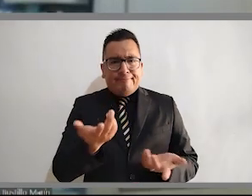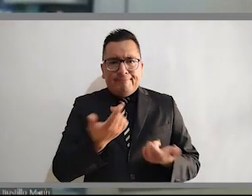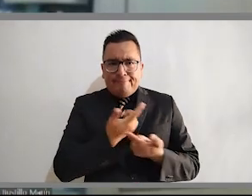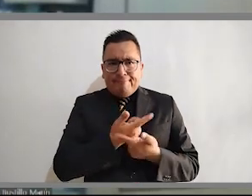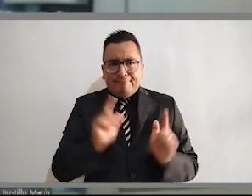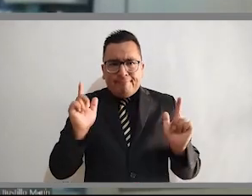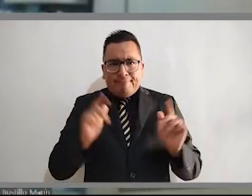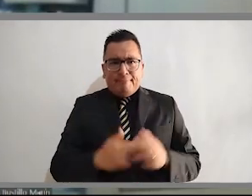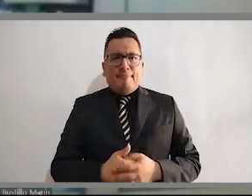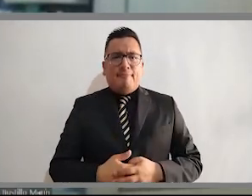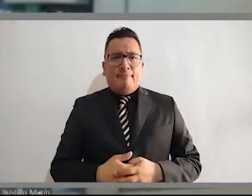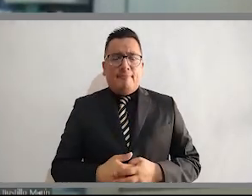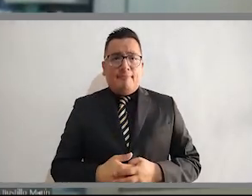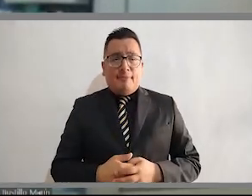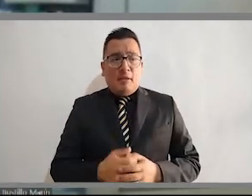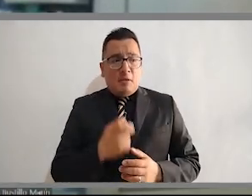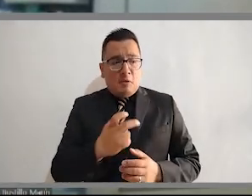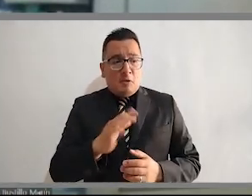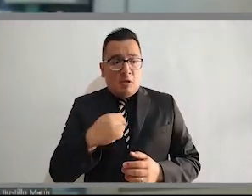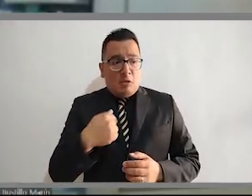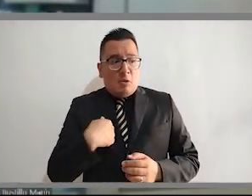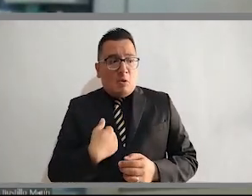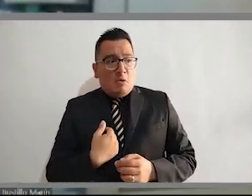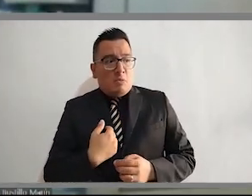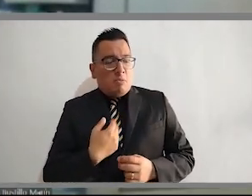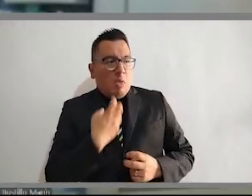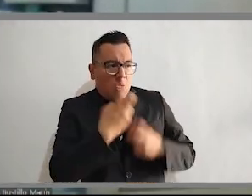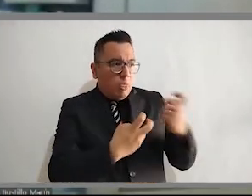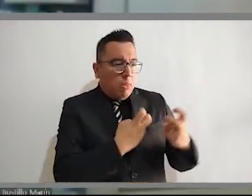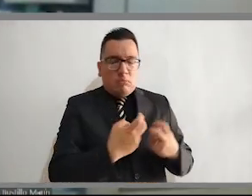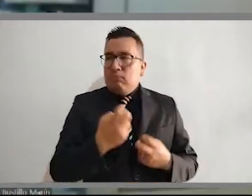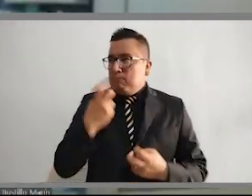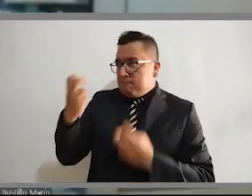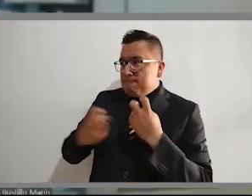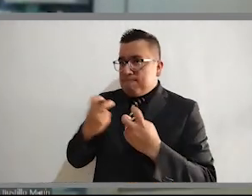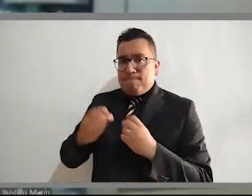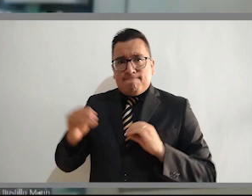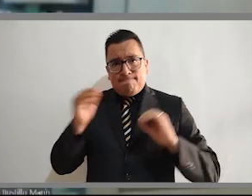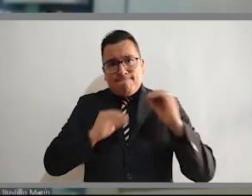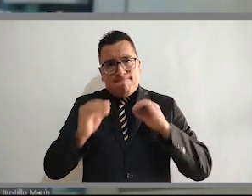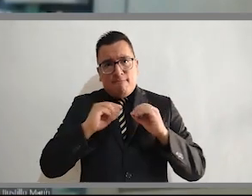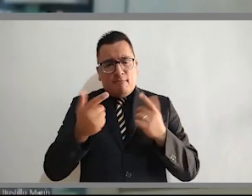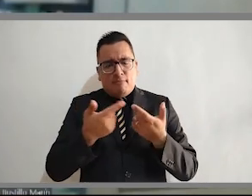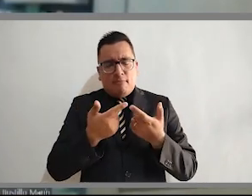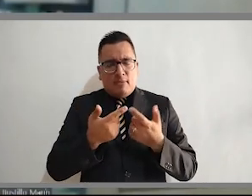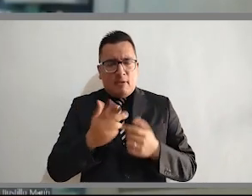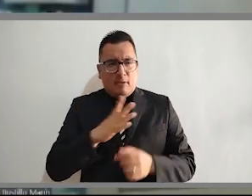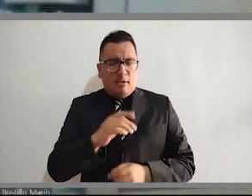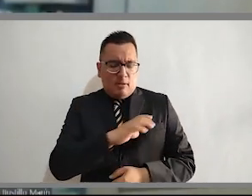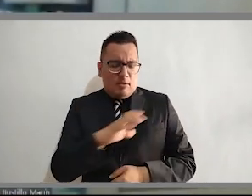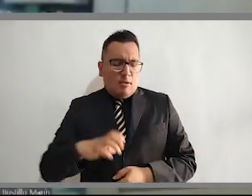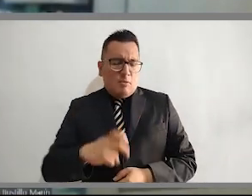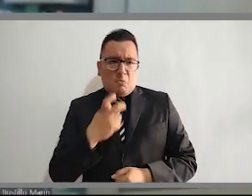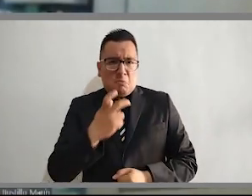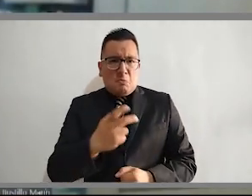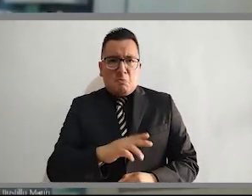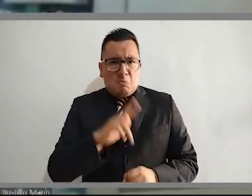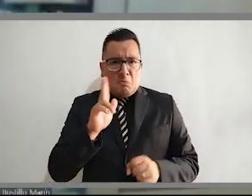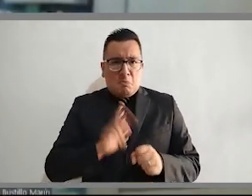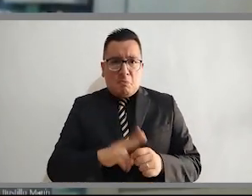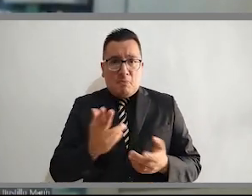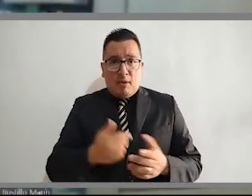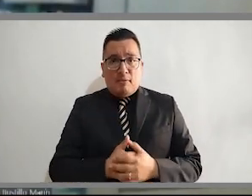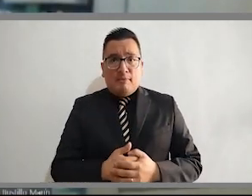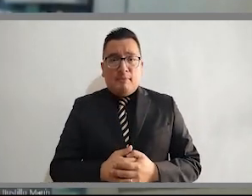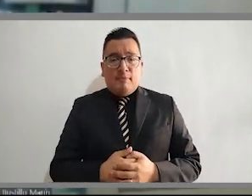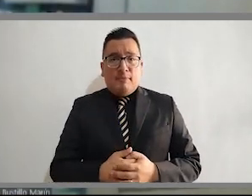también se dan, ¿no?, de ida y venida para poder posicionarse los candidatos y las candidatas frente a la